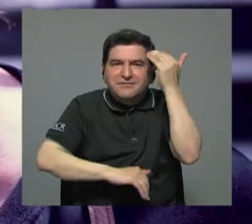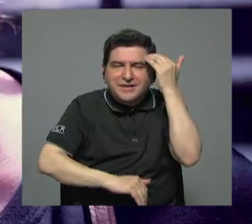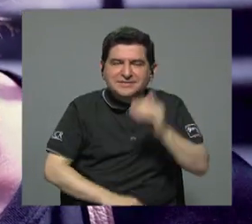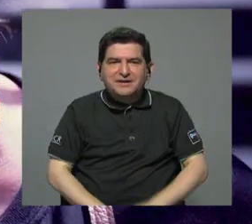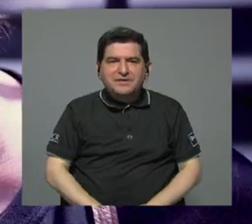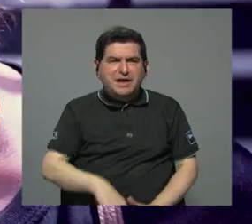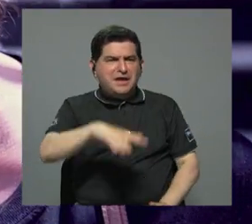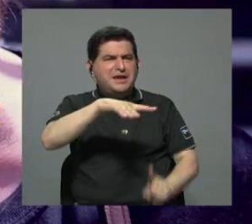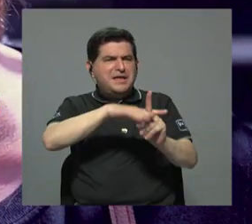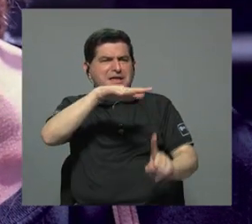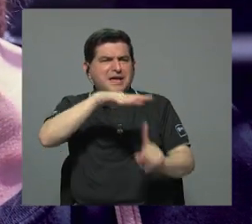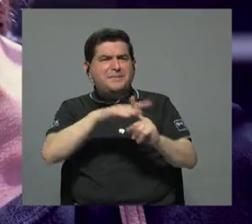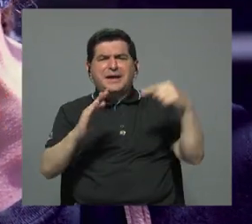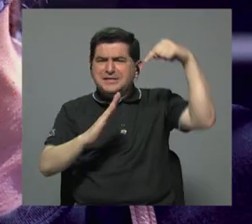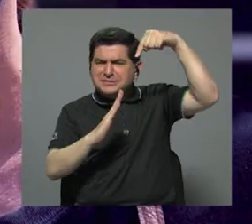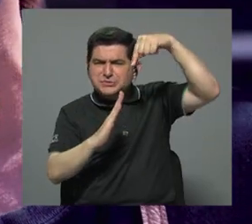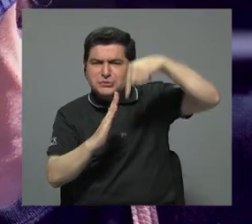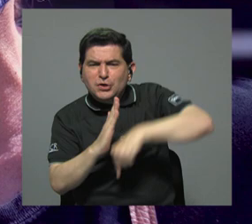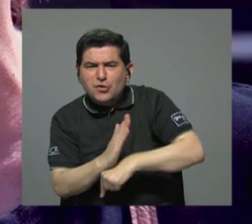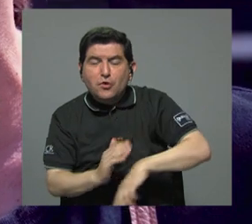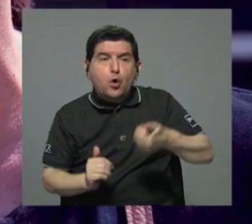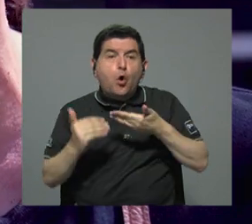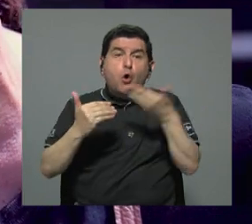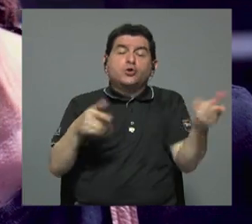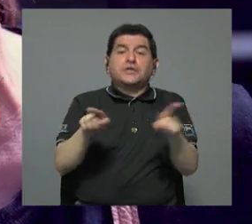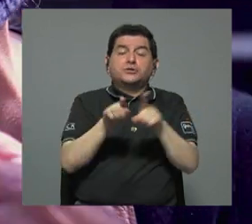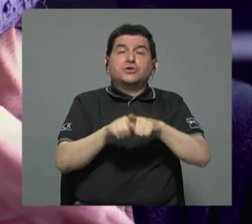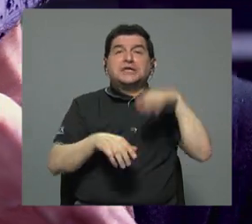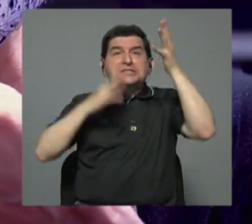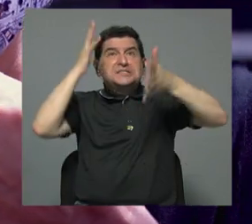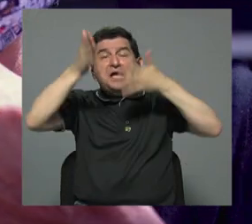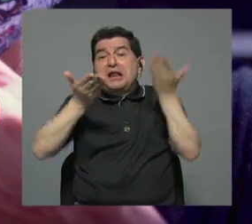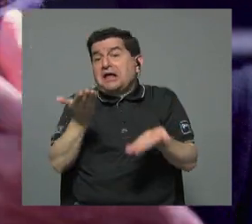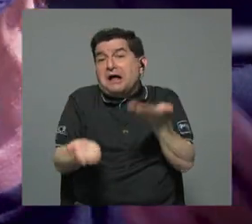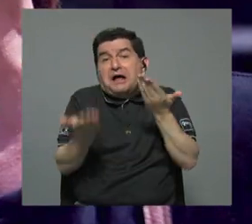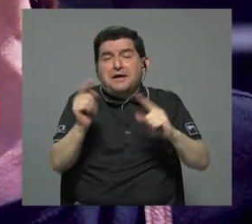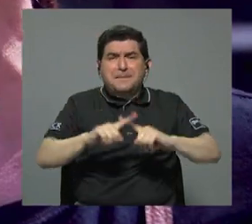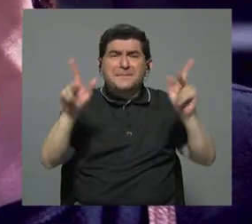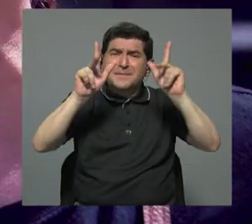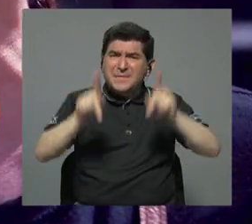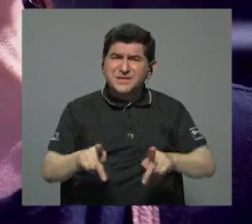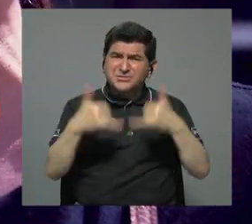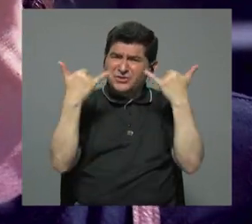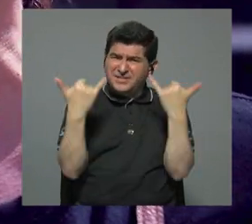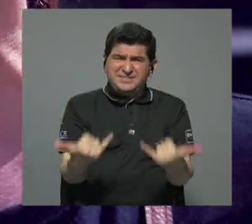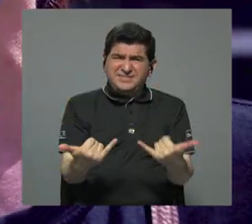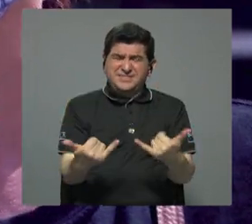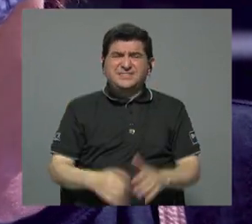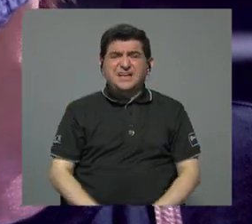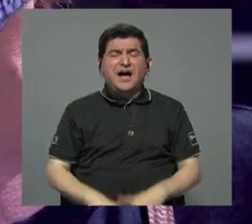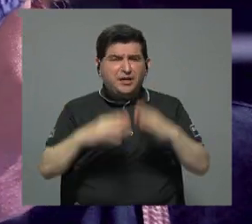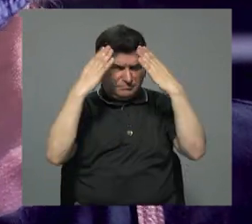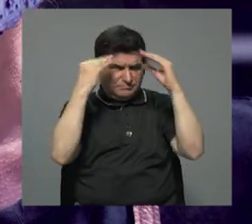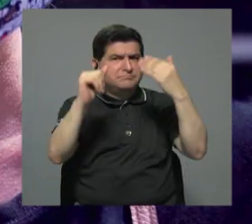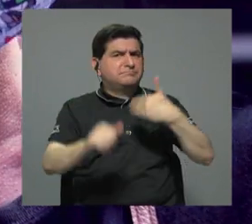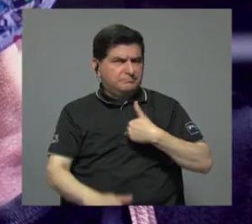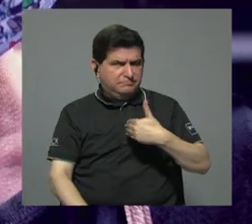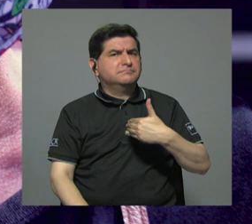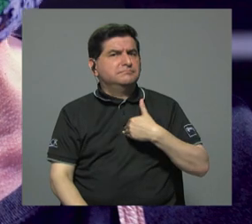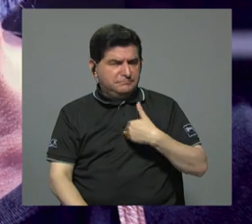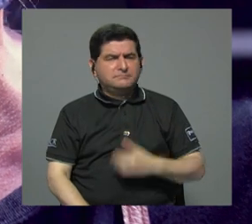sacan hasta lo más profundo y otras cosas inventan también pero la gente ya está más informada